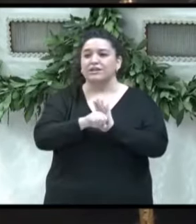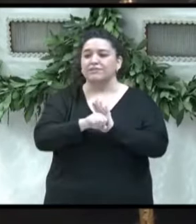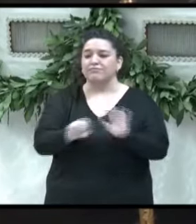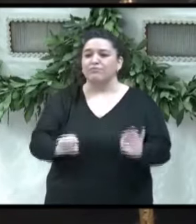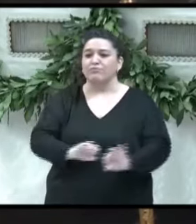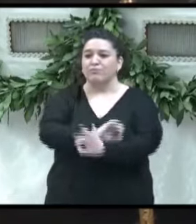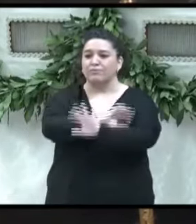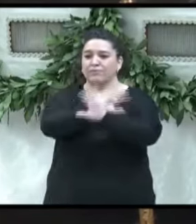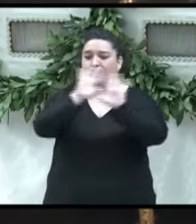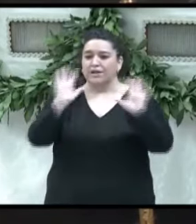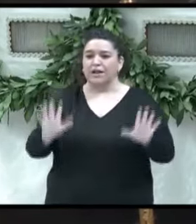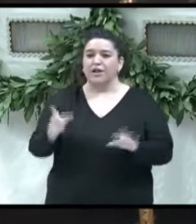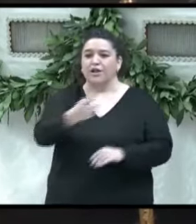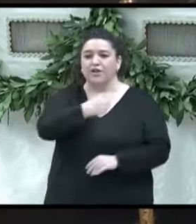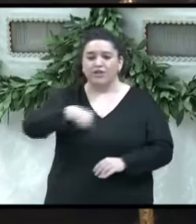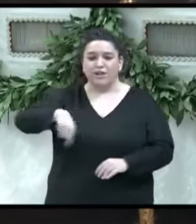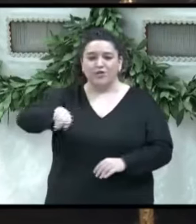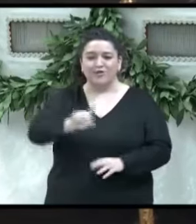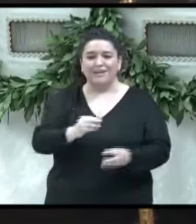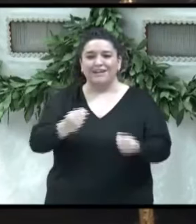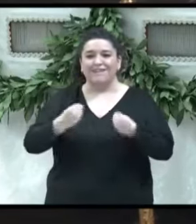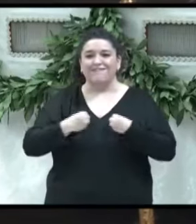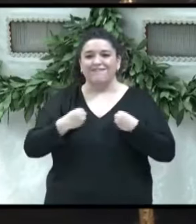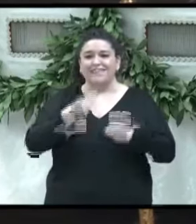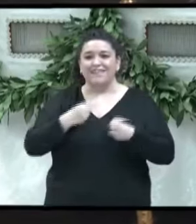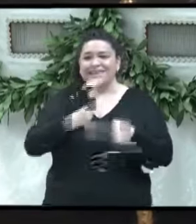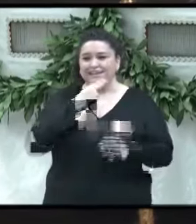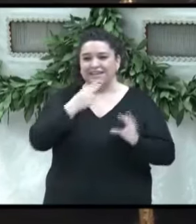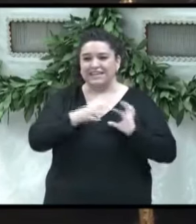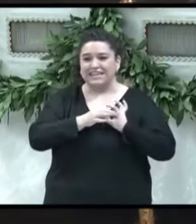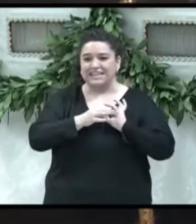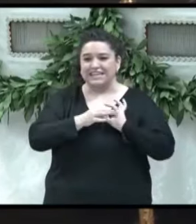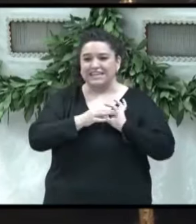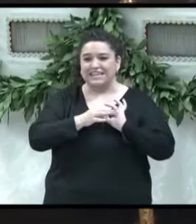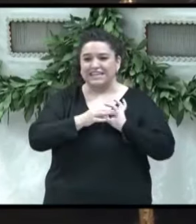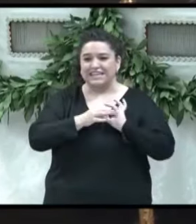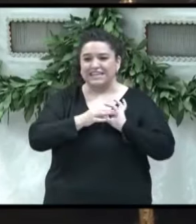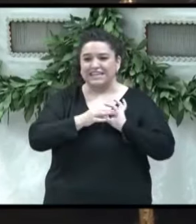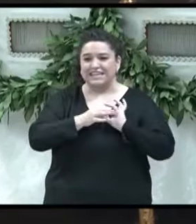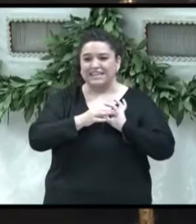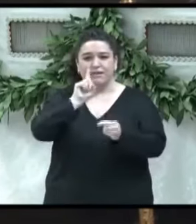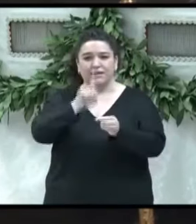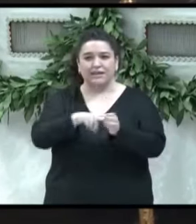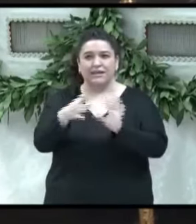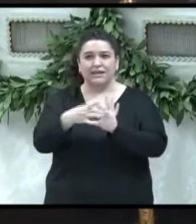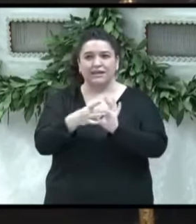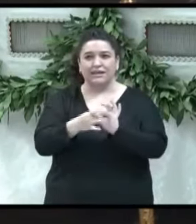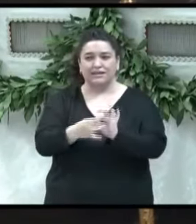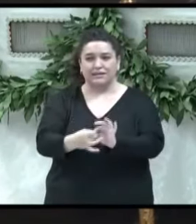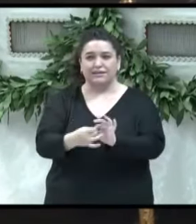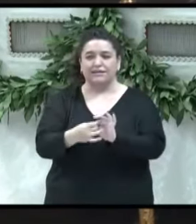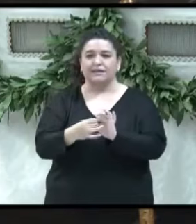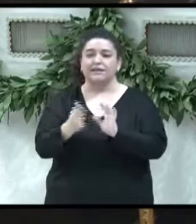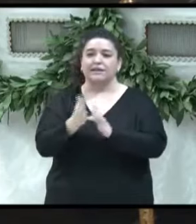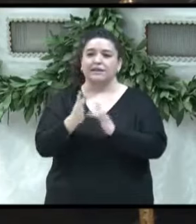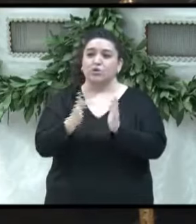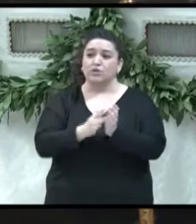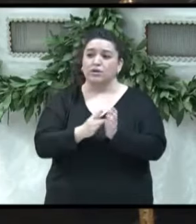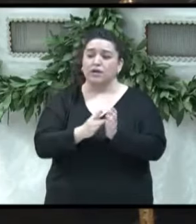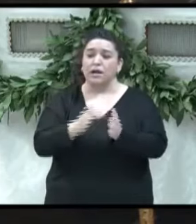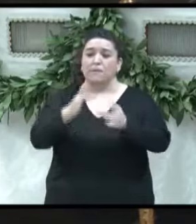claro de nuestra vida cristiana y de nuestra pertenencia a Jesucristo María